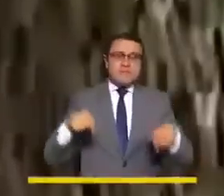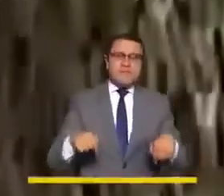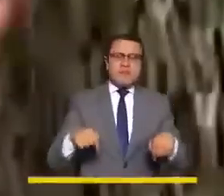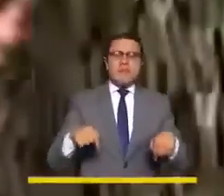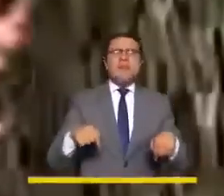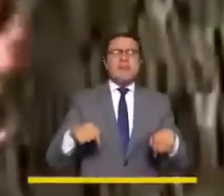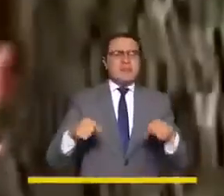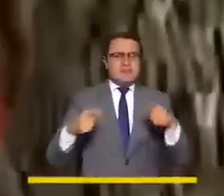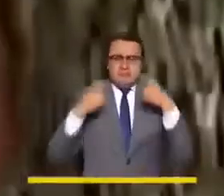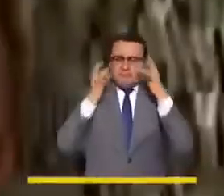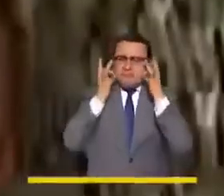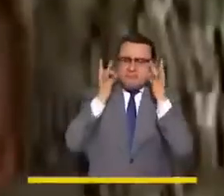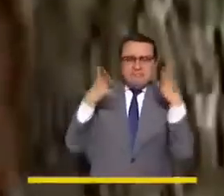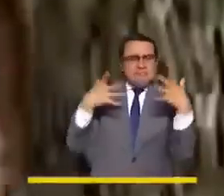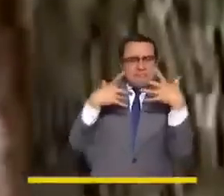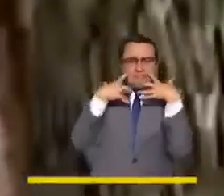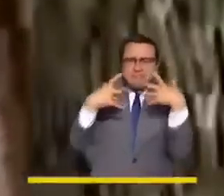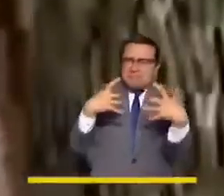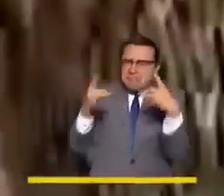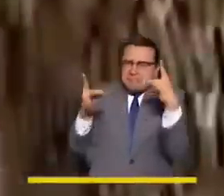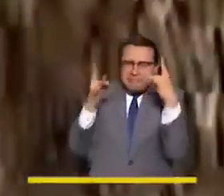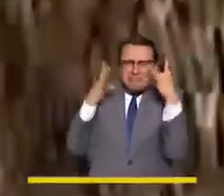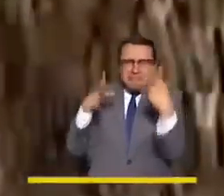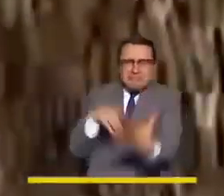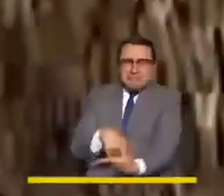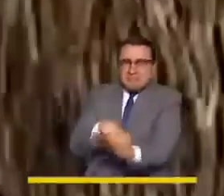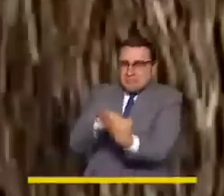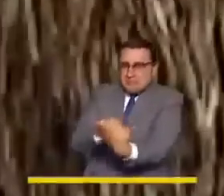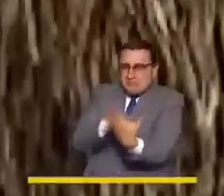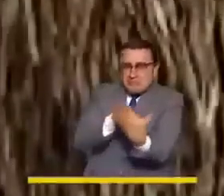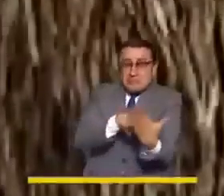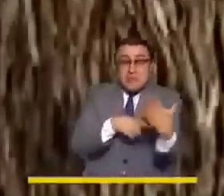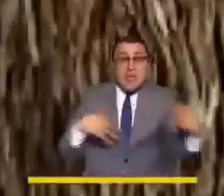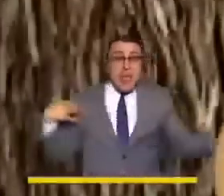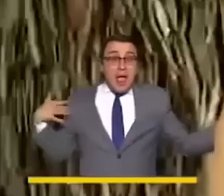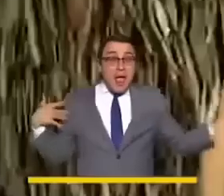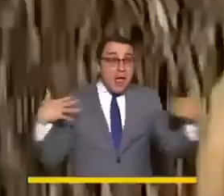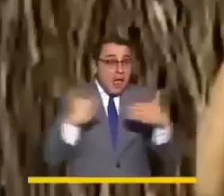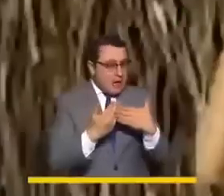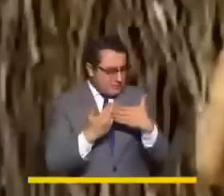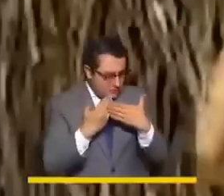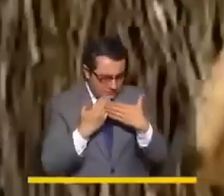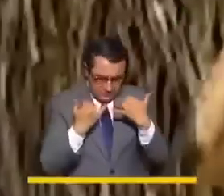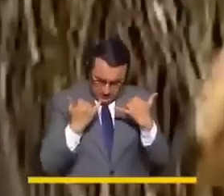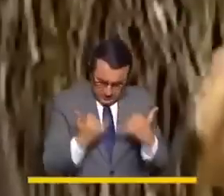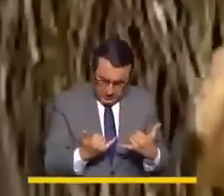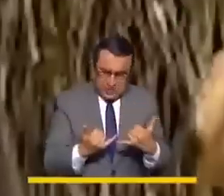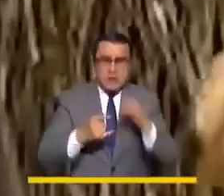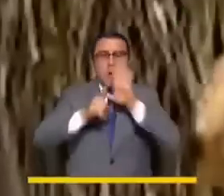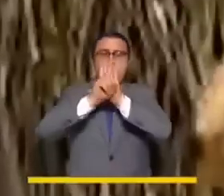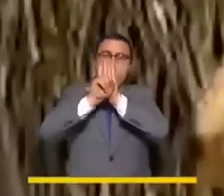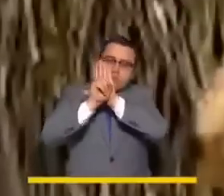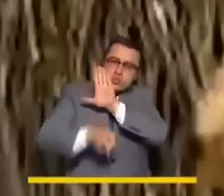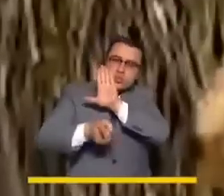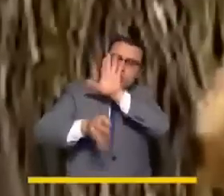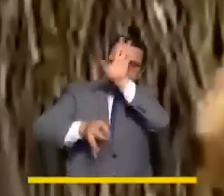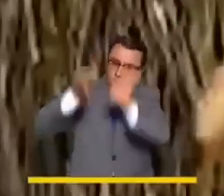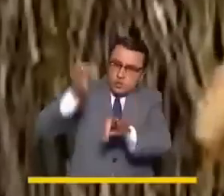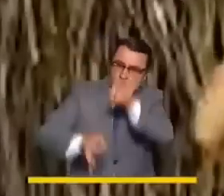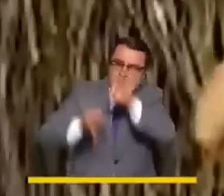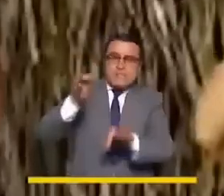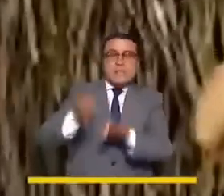más horrible y terrorífico hasta estos episodios donde las sentencias